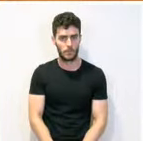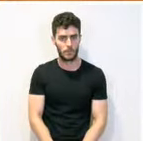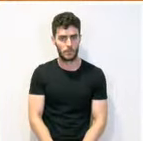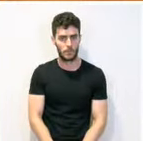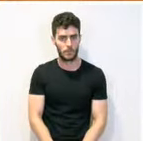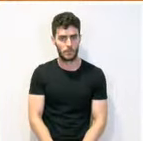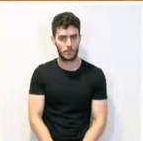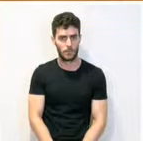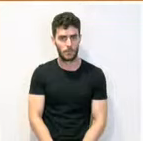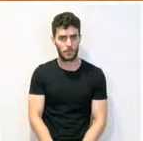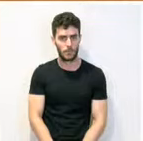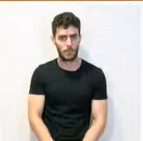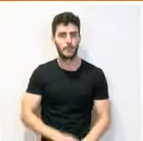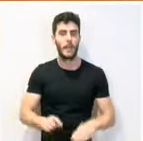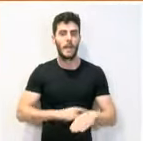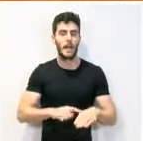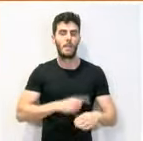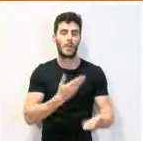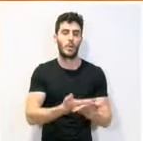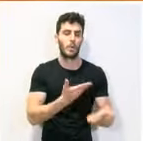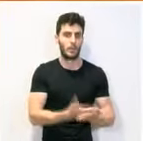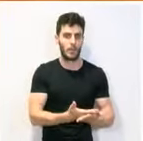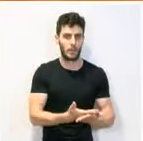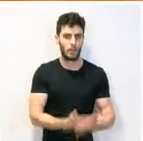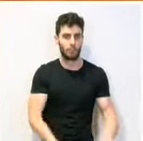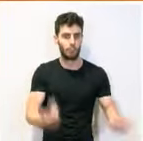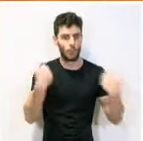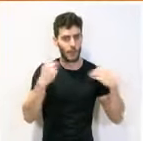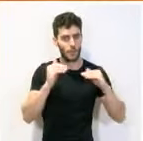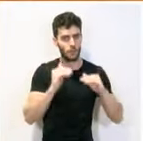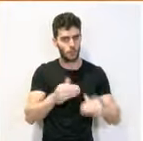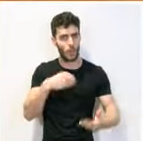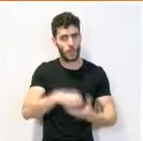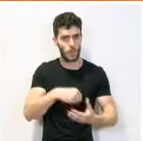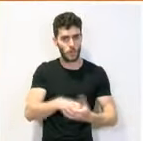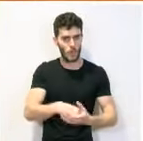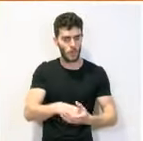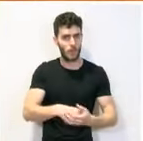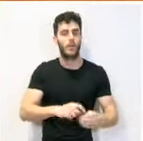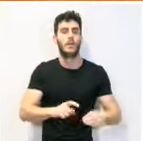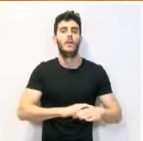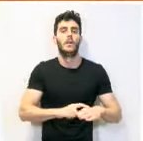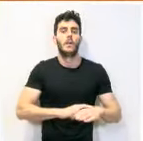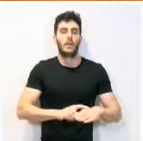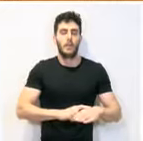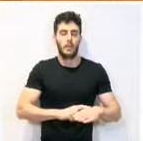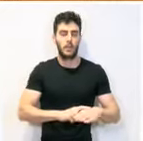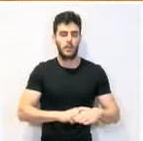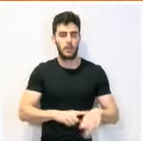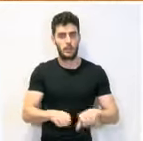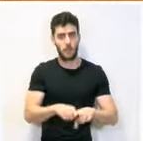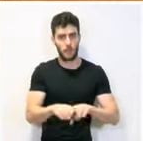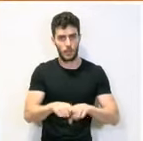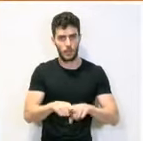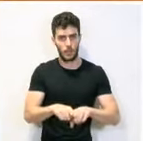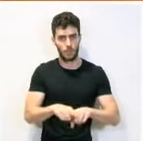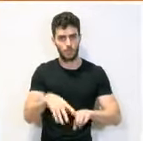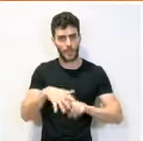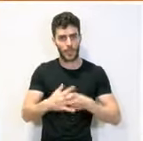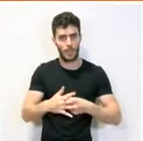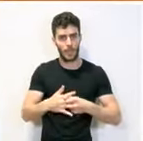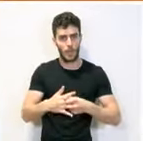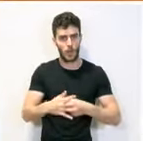en vez de en el aspecto propositivo, que es lo que le correspondería, en el aspecto de crítica al estado de